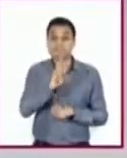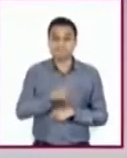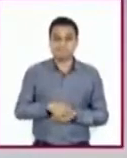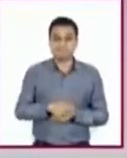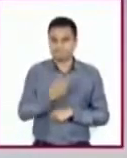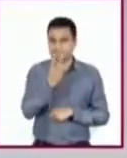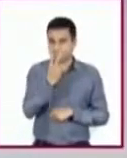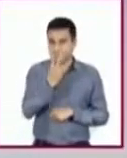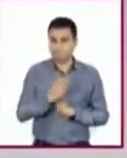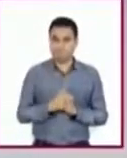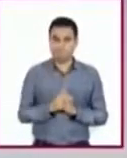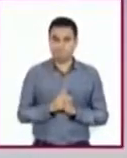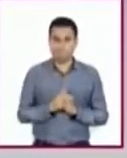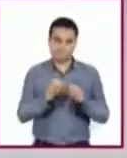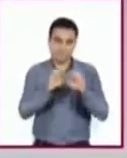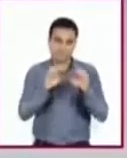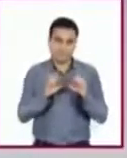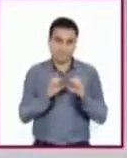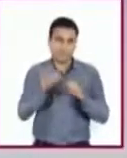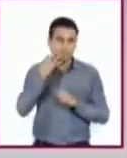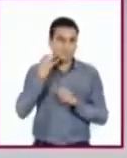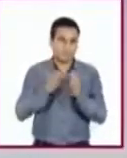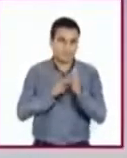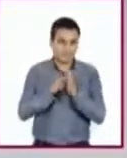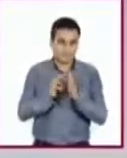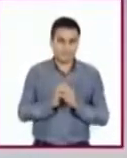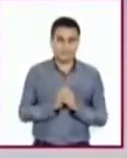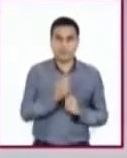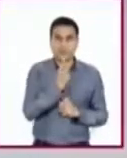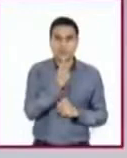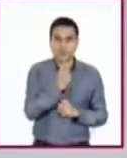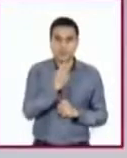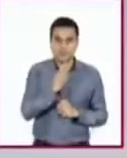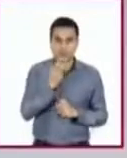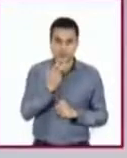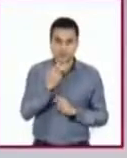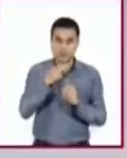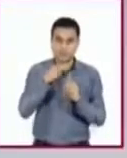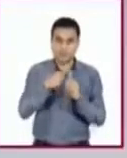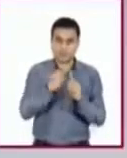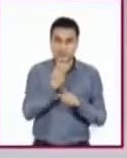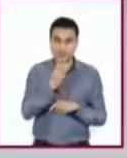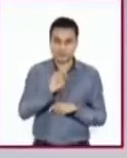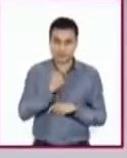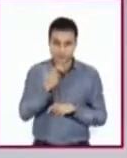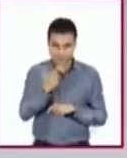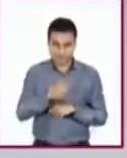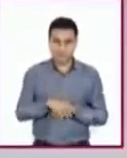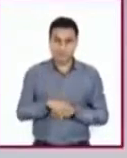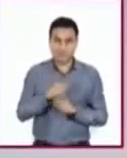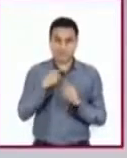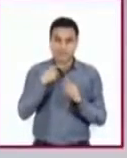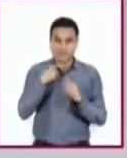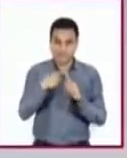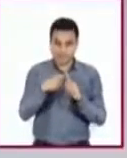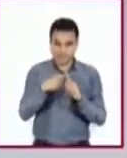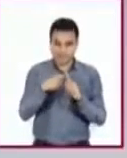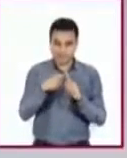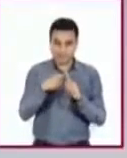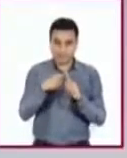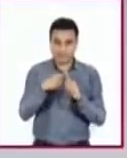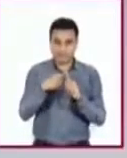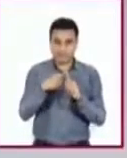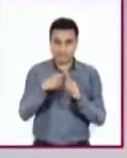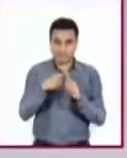2 enteros. Y para el equipo Panteras es 1 entero 8 décimos más 2 enteros 7 décimos